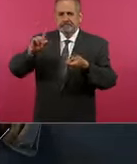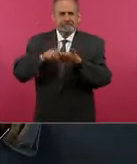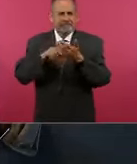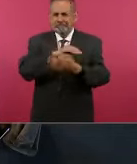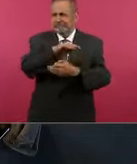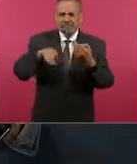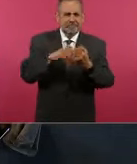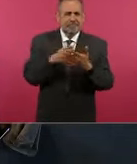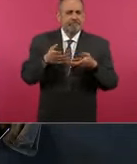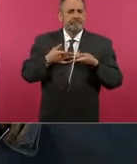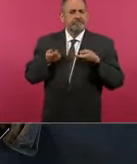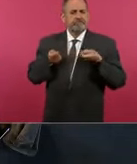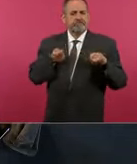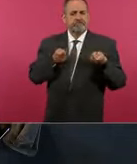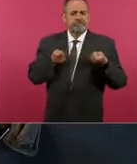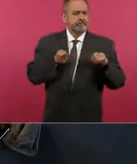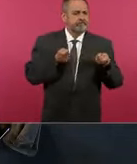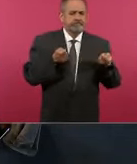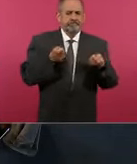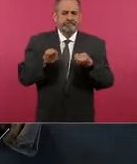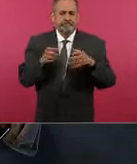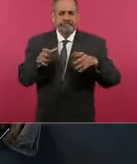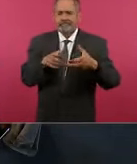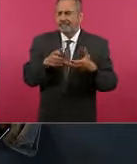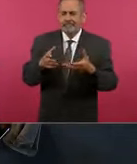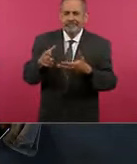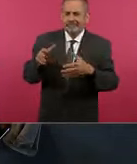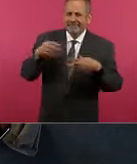tipo. Eran así